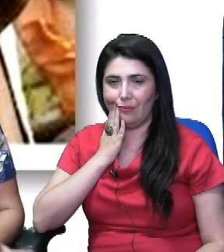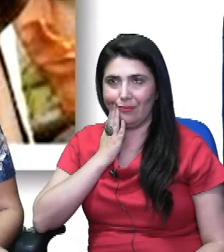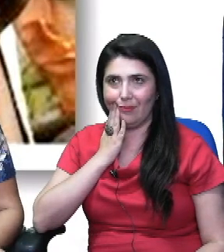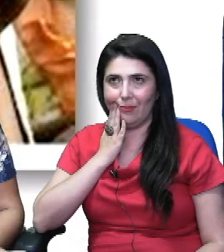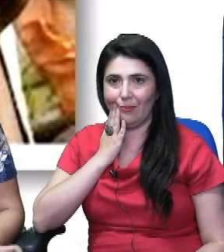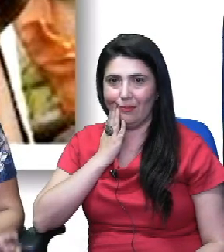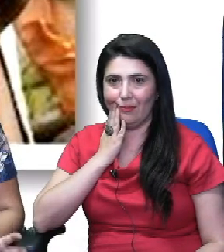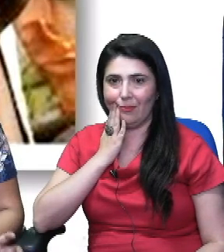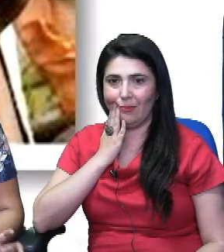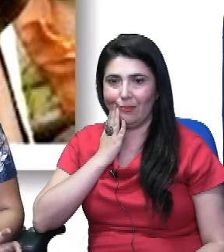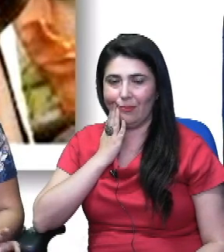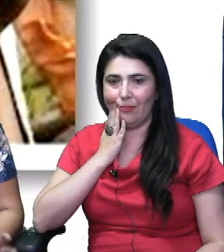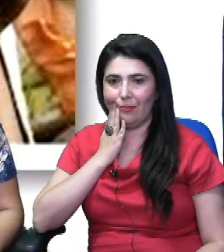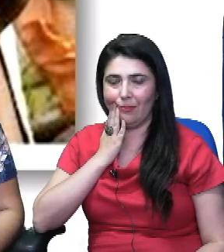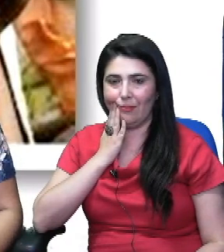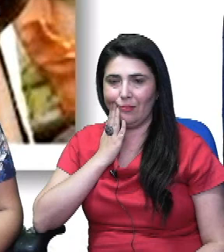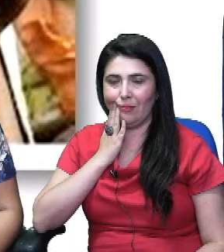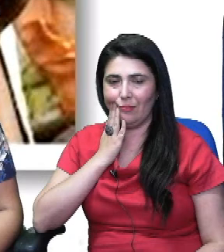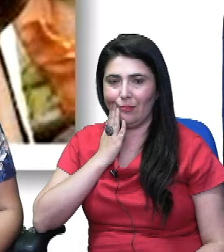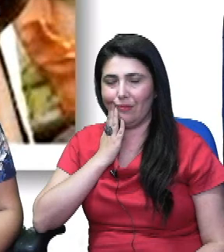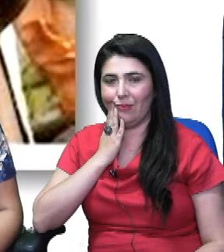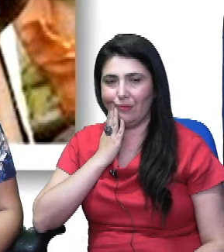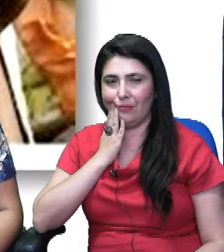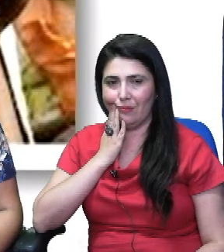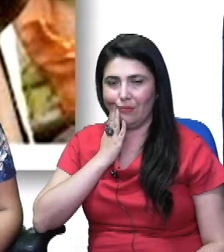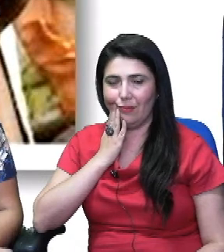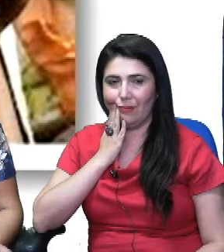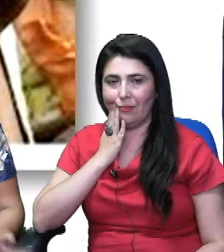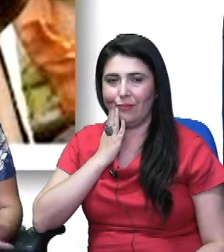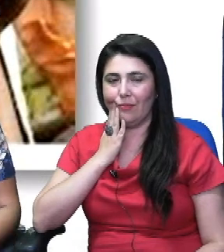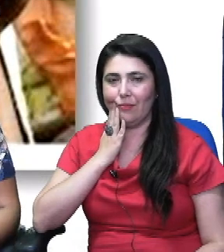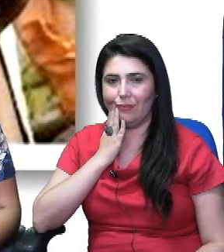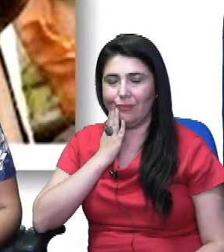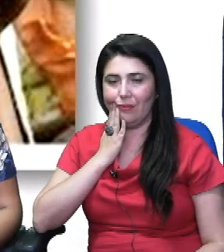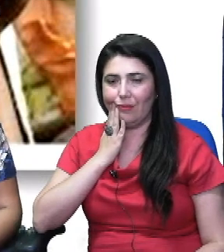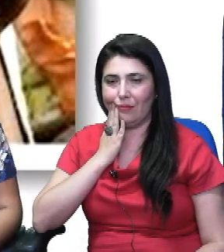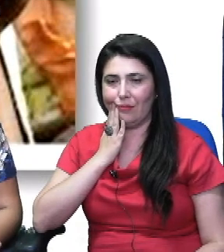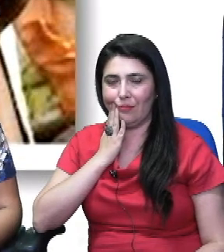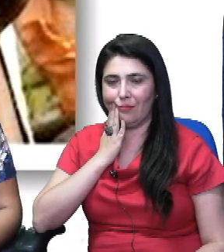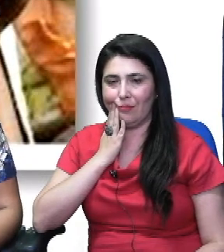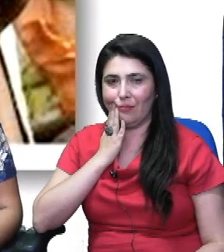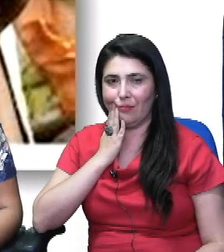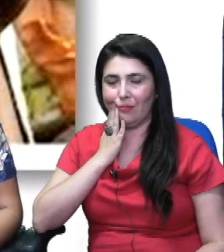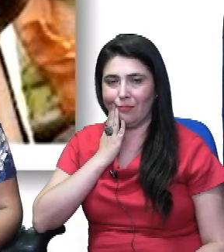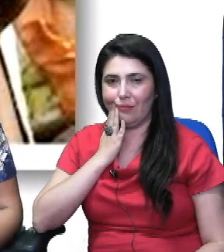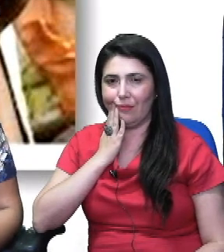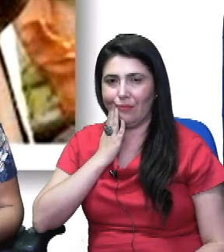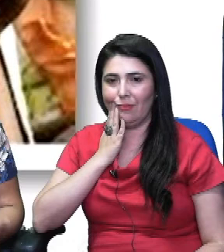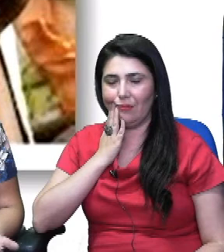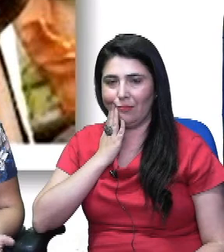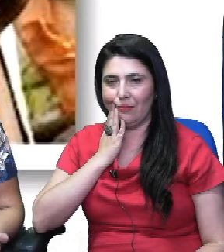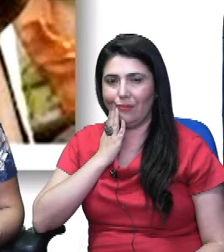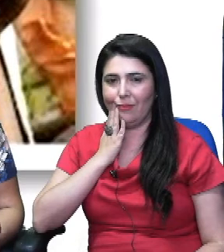por una parte, y fuertemente también enfocado en ese aspecto, y también poder prevenir, identificar y también